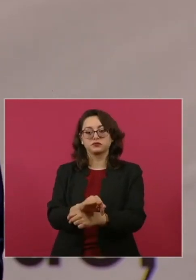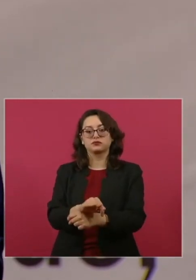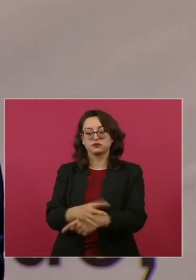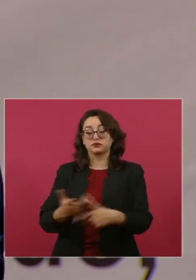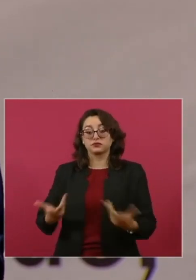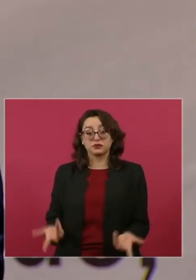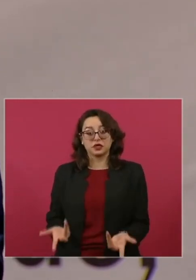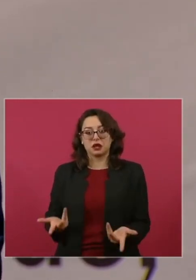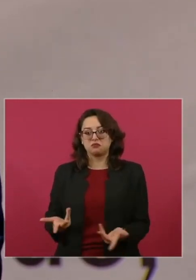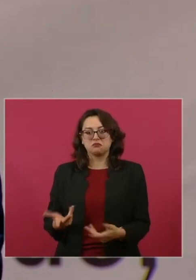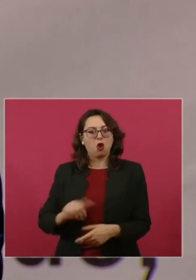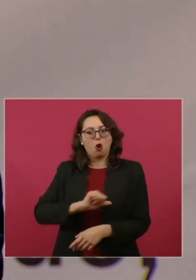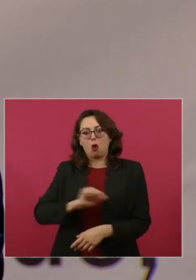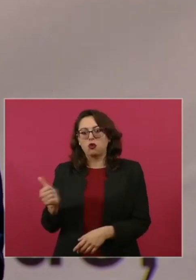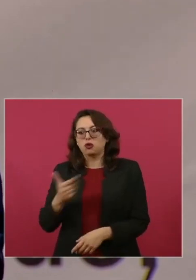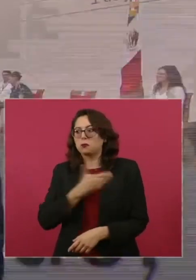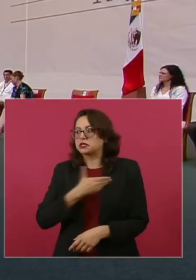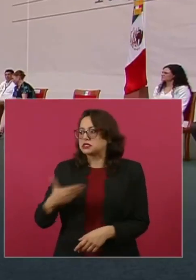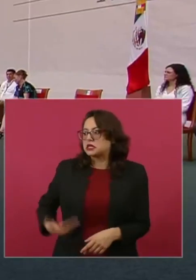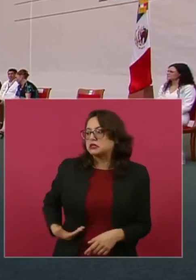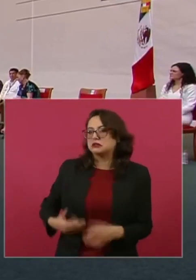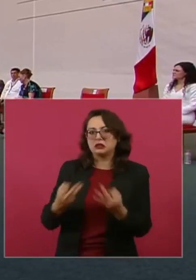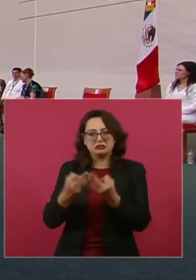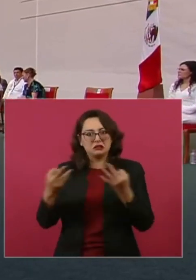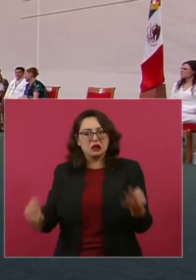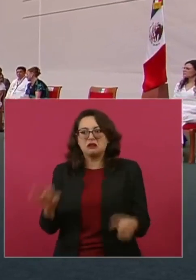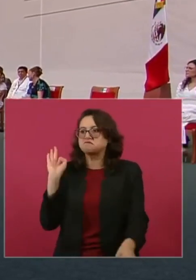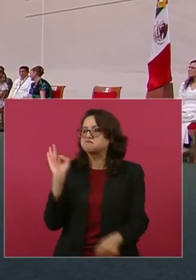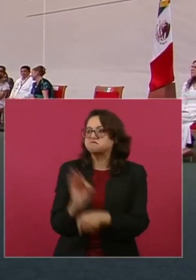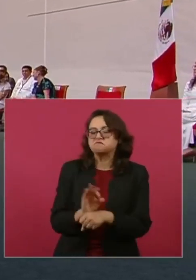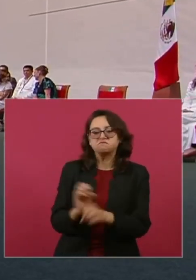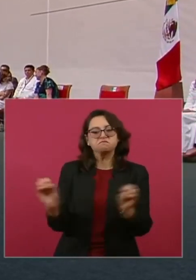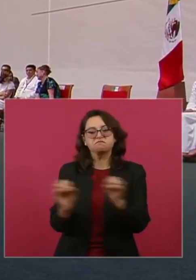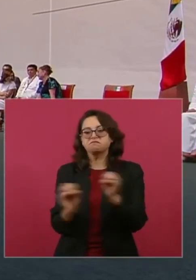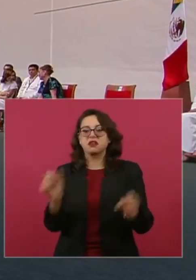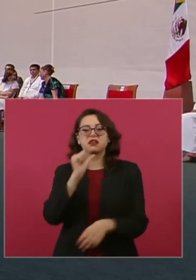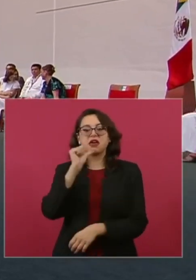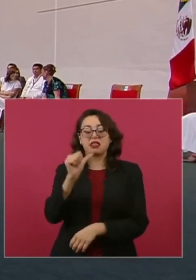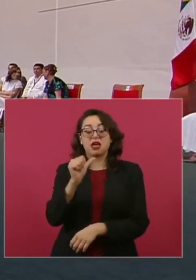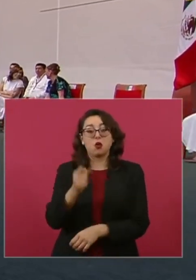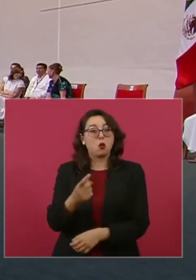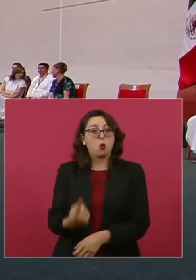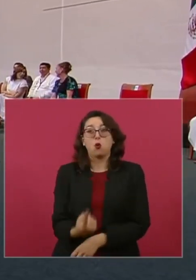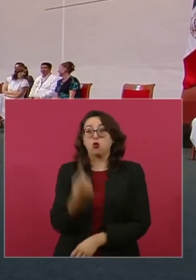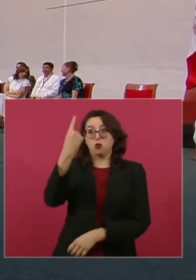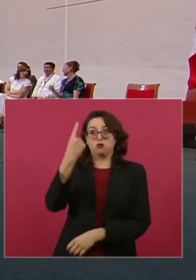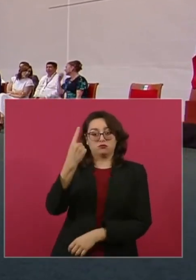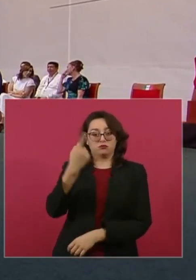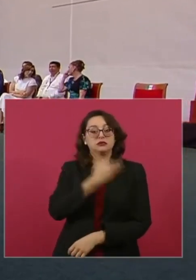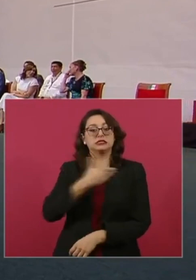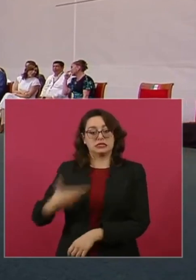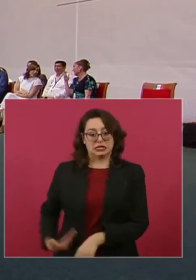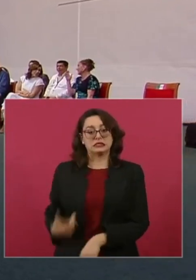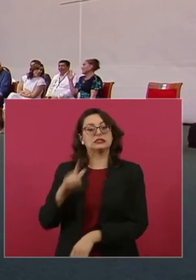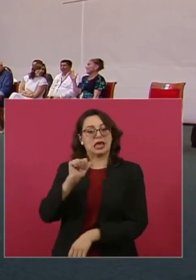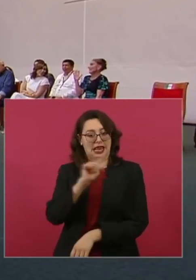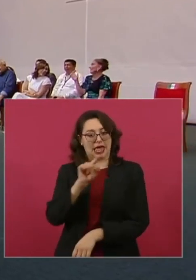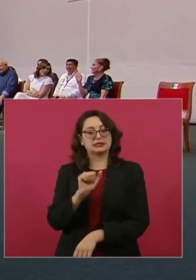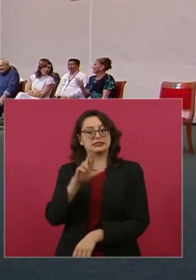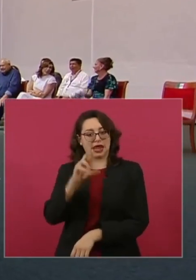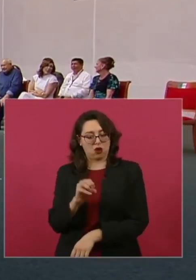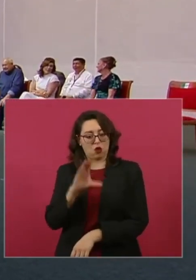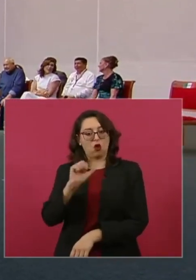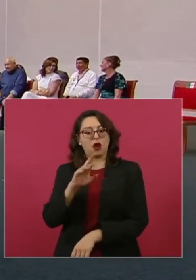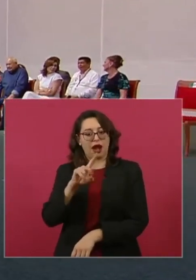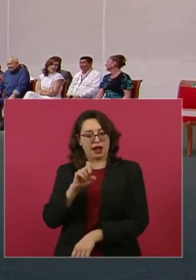del general Lázaro Cárdenas. Nothing like this has también been accomplished since hemos fomentado Lázaro el Cárdenas deporte, was previously apoyando